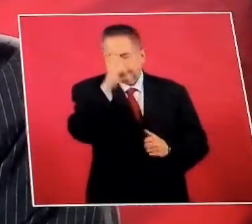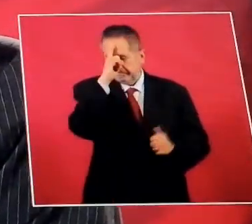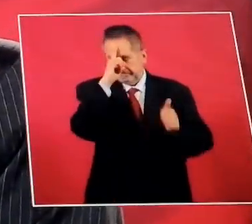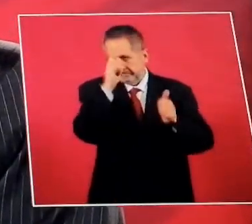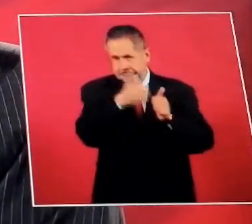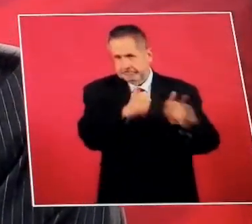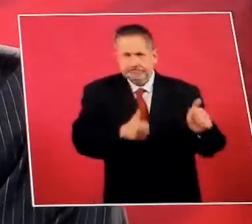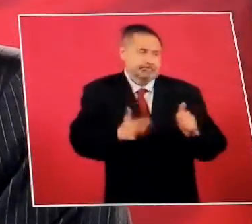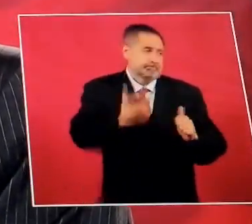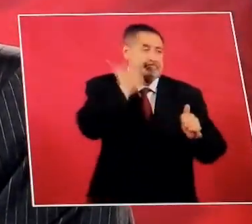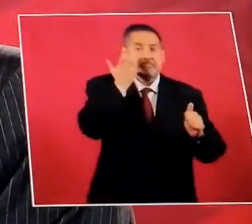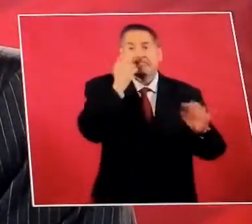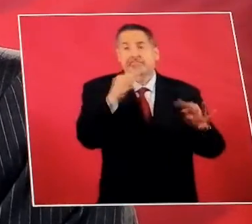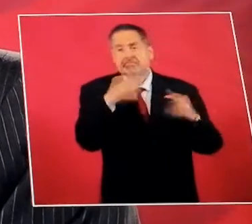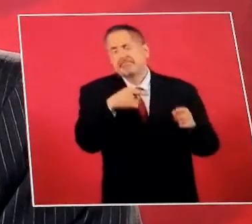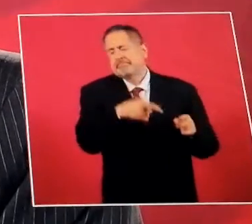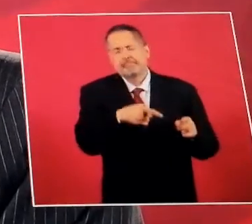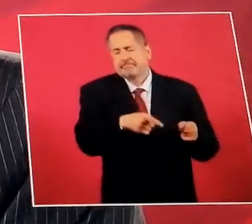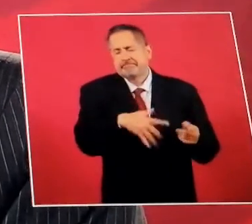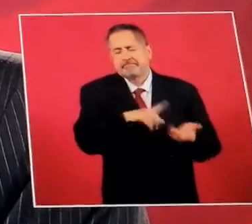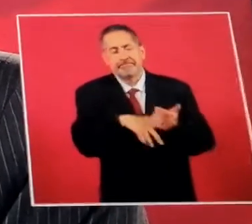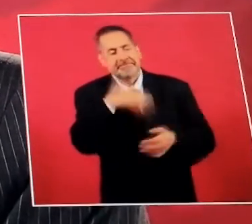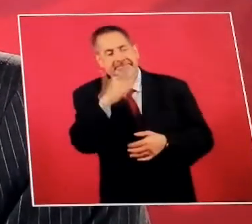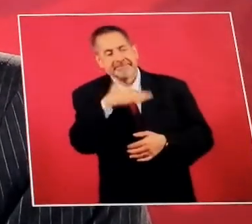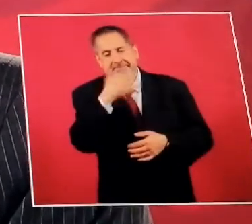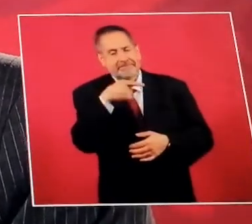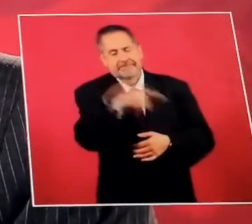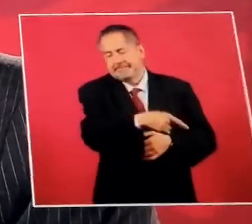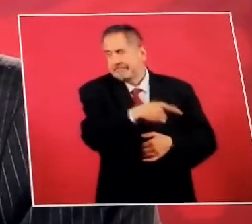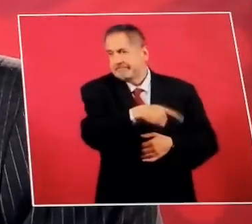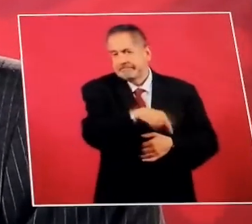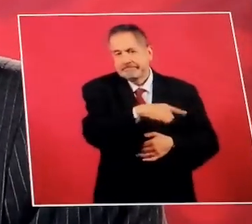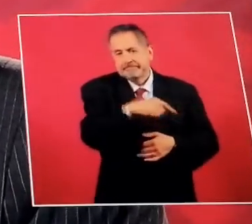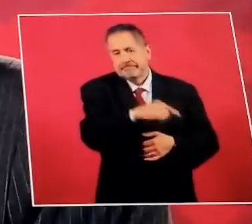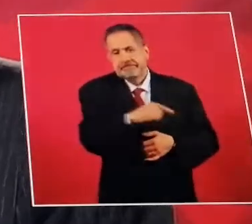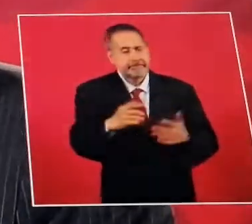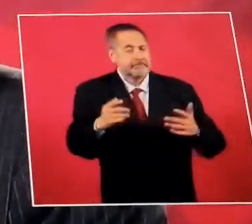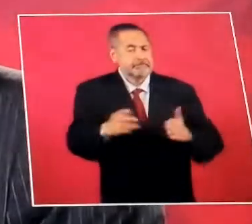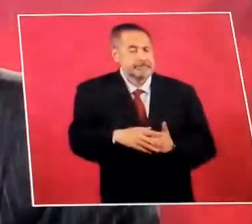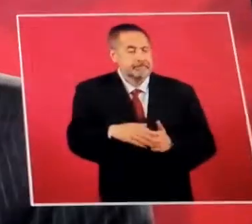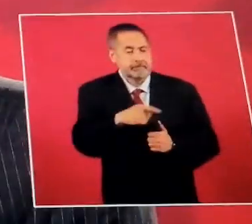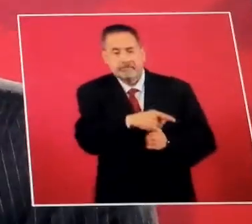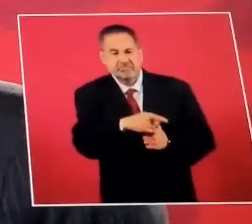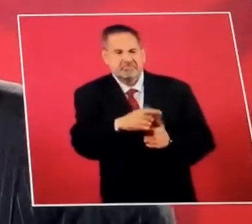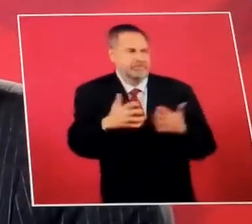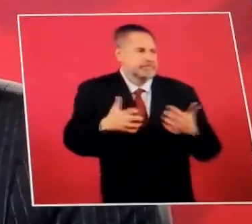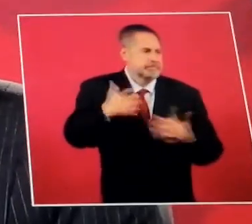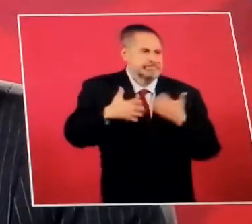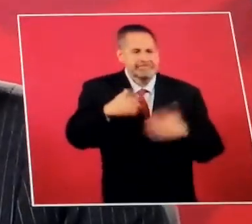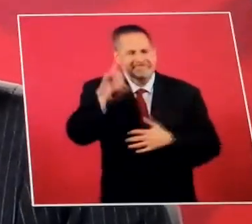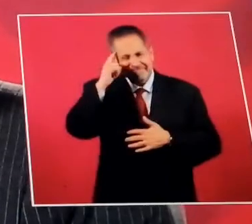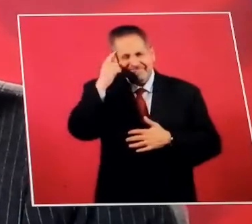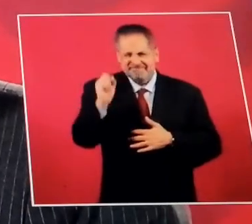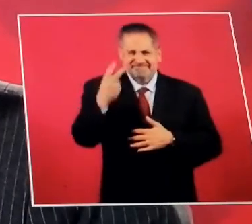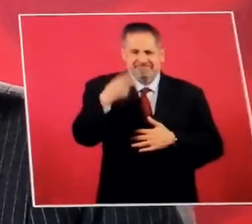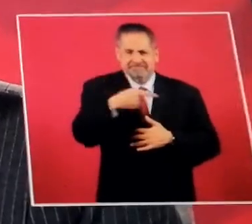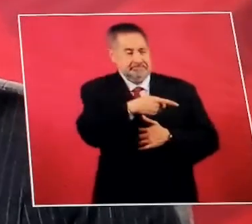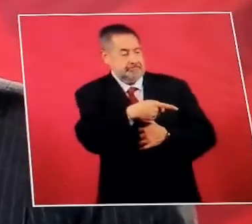retrógradas, facciosos, corruptos, que están enojados